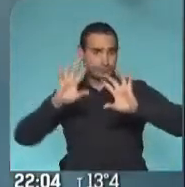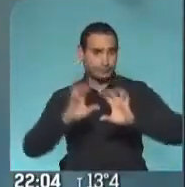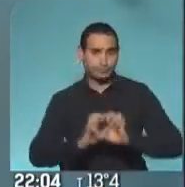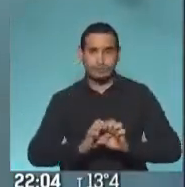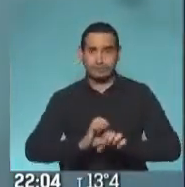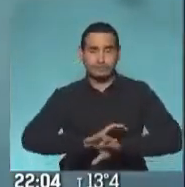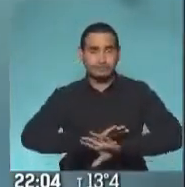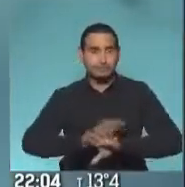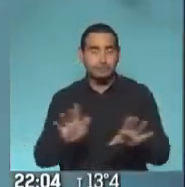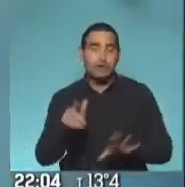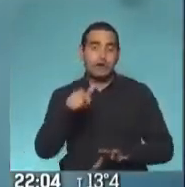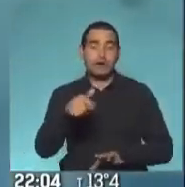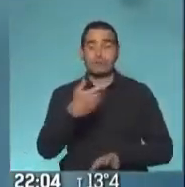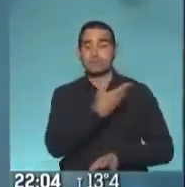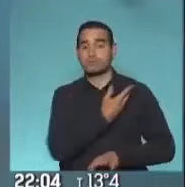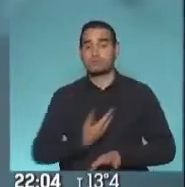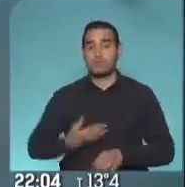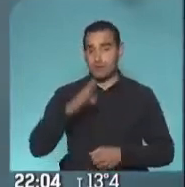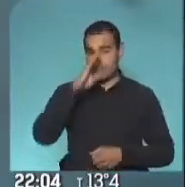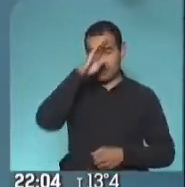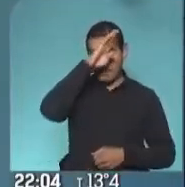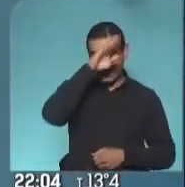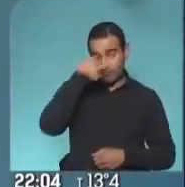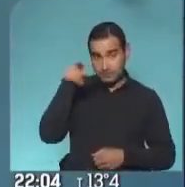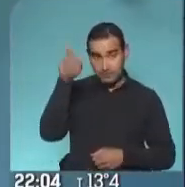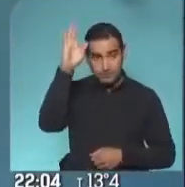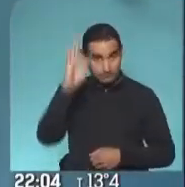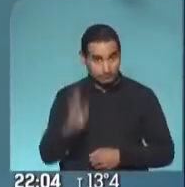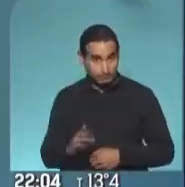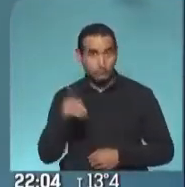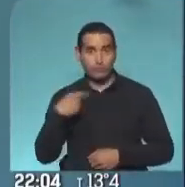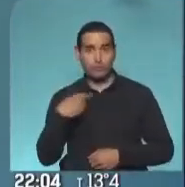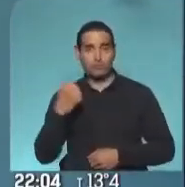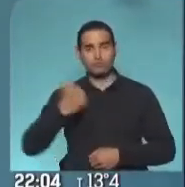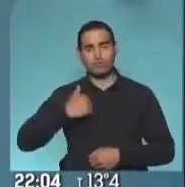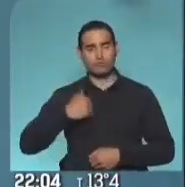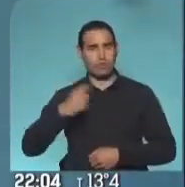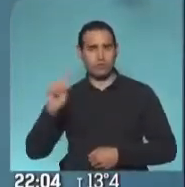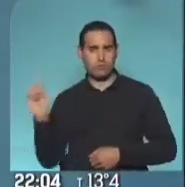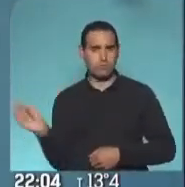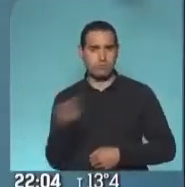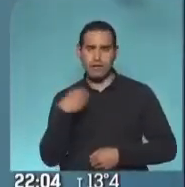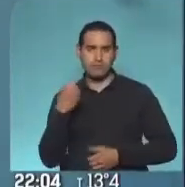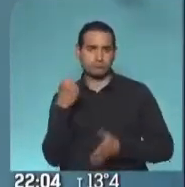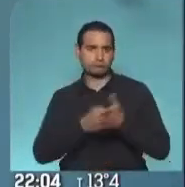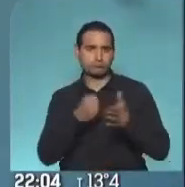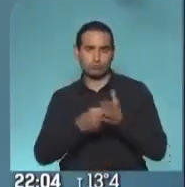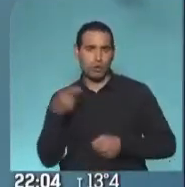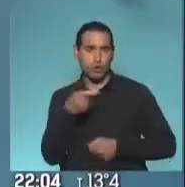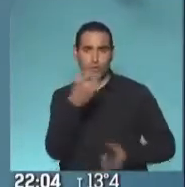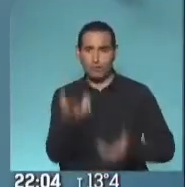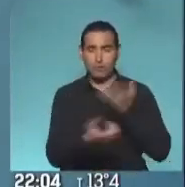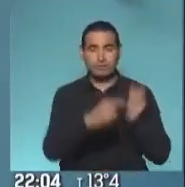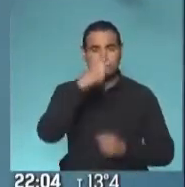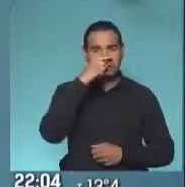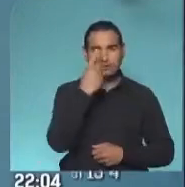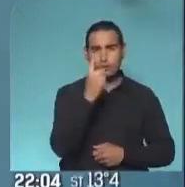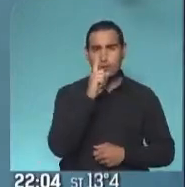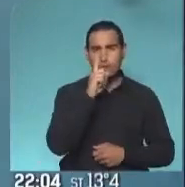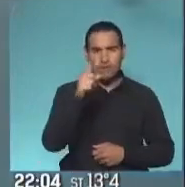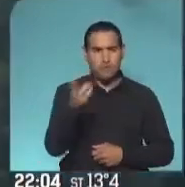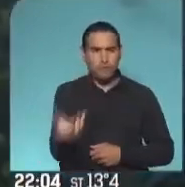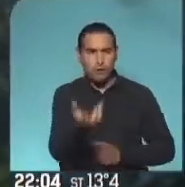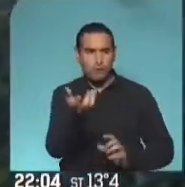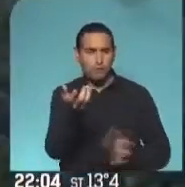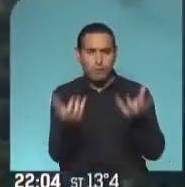ambiental llevó al presidente de Brasil, Jair Bolsonaro, a enviar hoy al ejército a combatir las llamas. Hay 71.000 focos